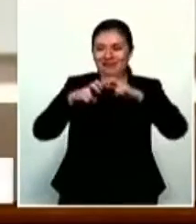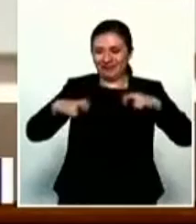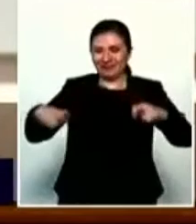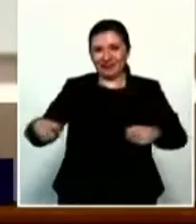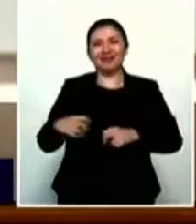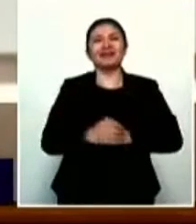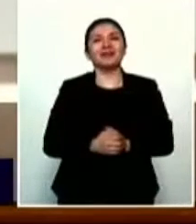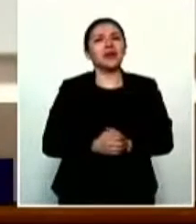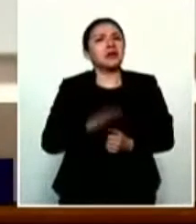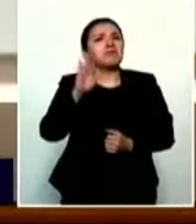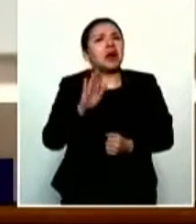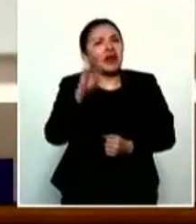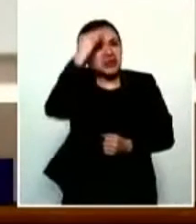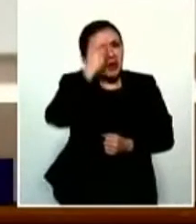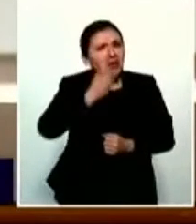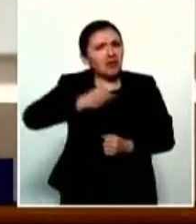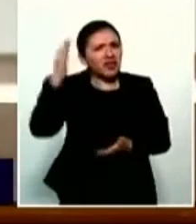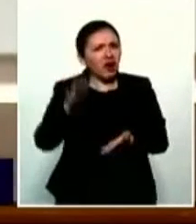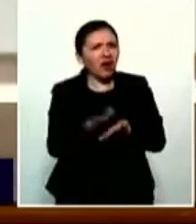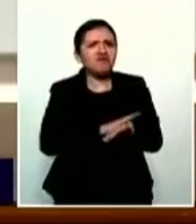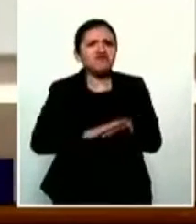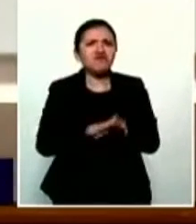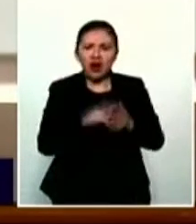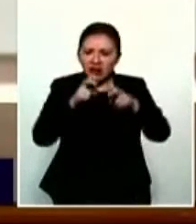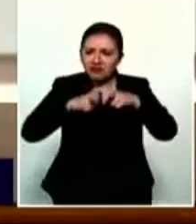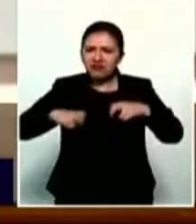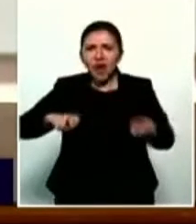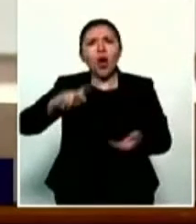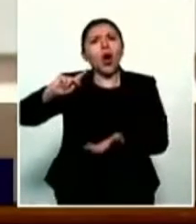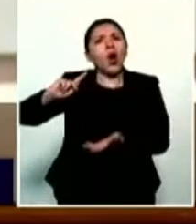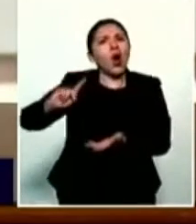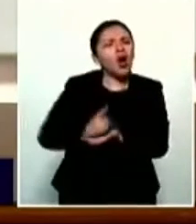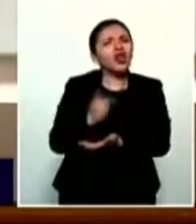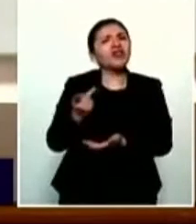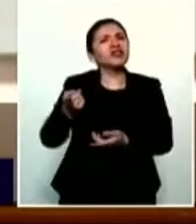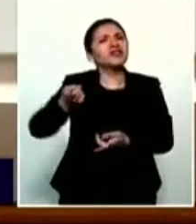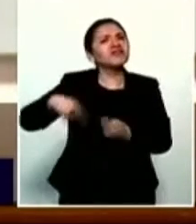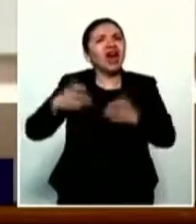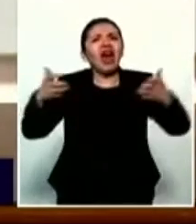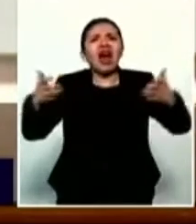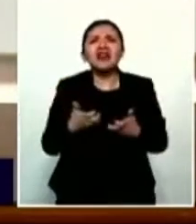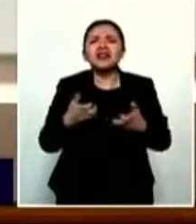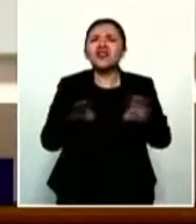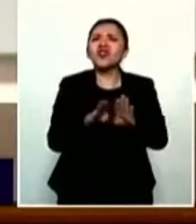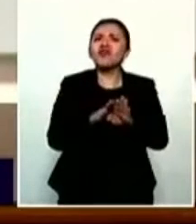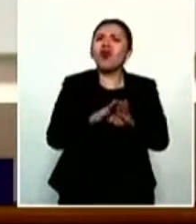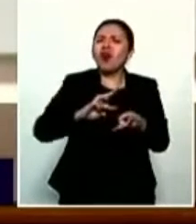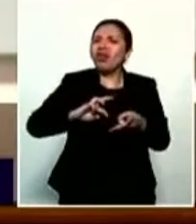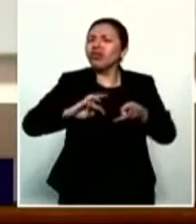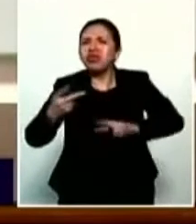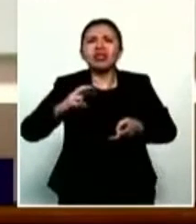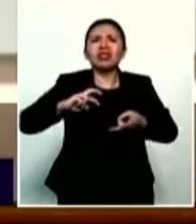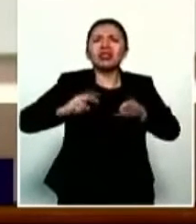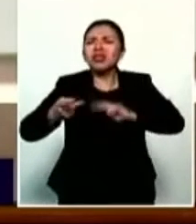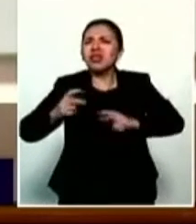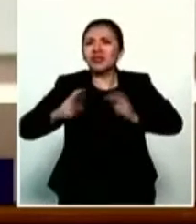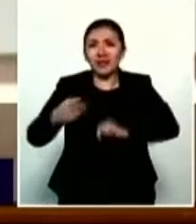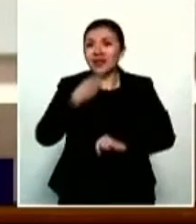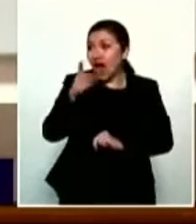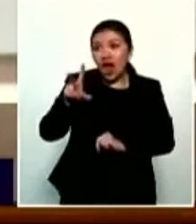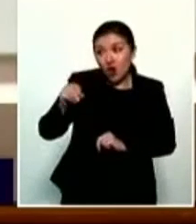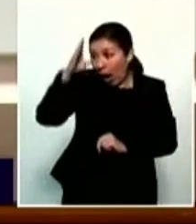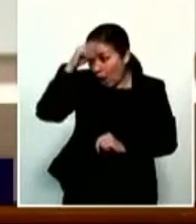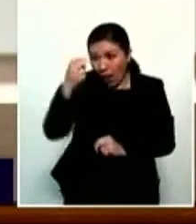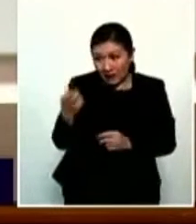háganse ustedes cuenta que no lo habíamos platicado y empezaban a hacer todo lo que decíamos y habíamos acordado que no se iba a